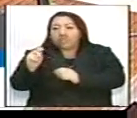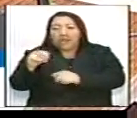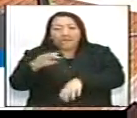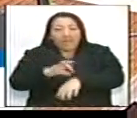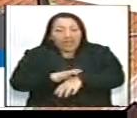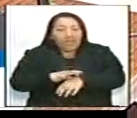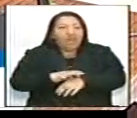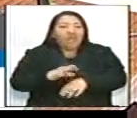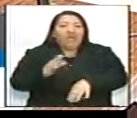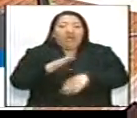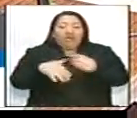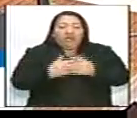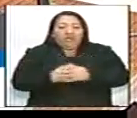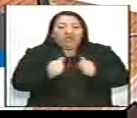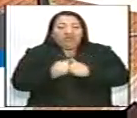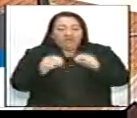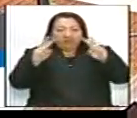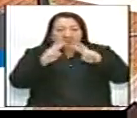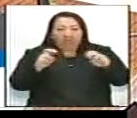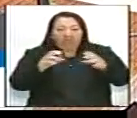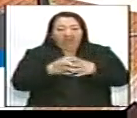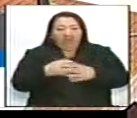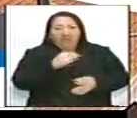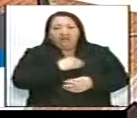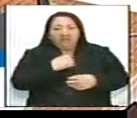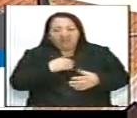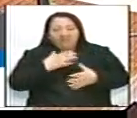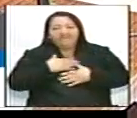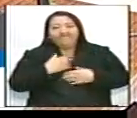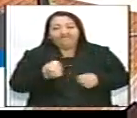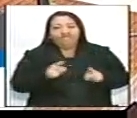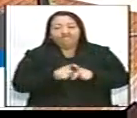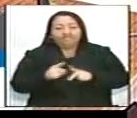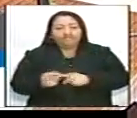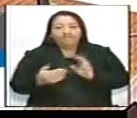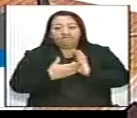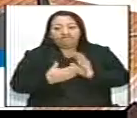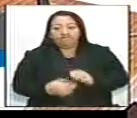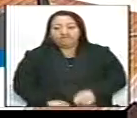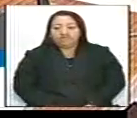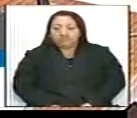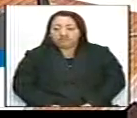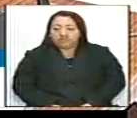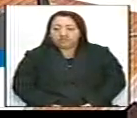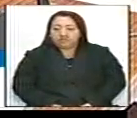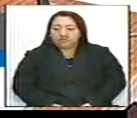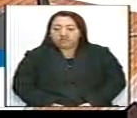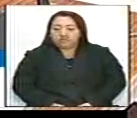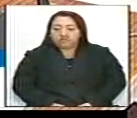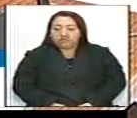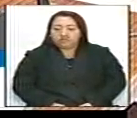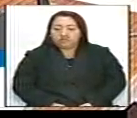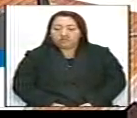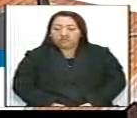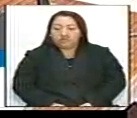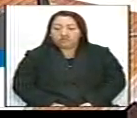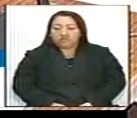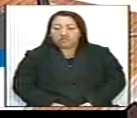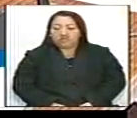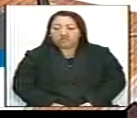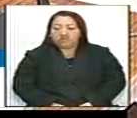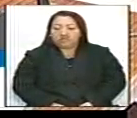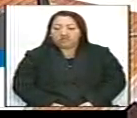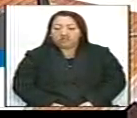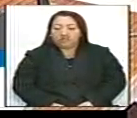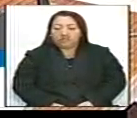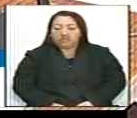la evaluación es el sector, el Ministerio de Salud, quien presenta la evaluación. Es el Ministerio de Economía quien